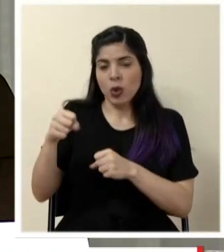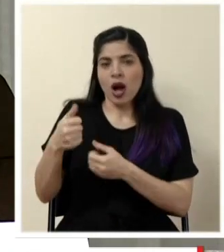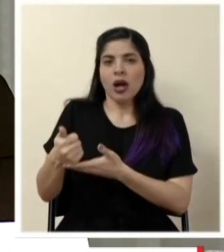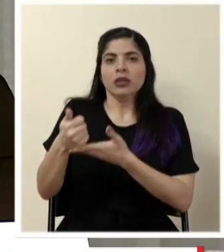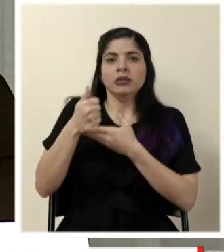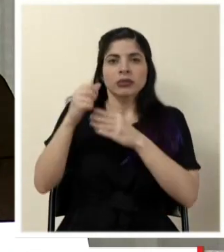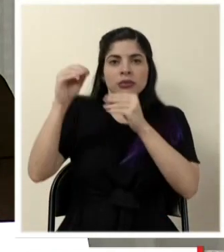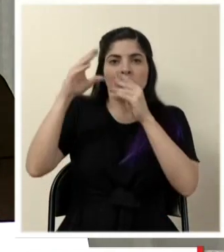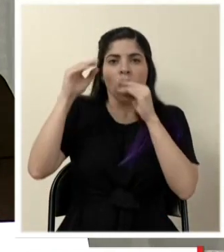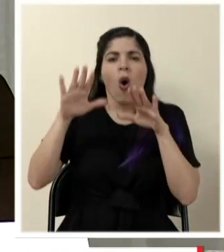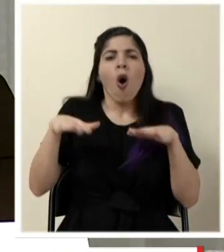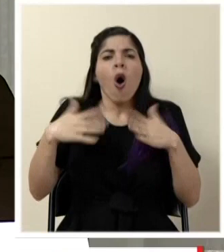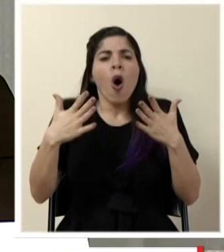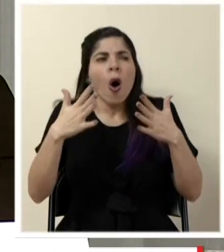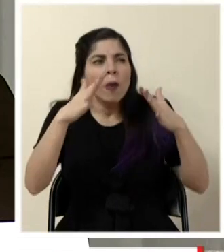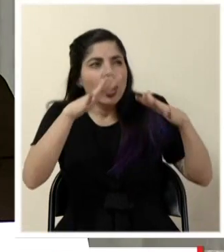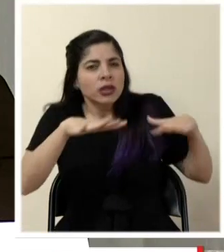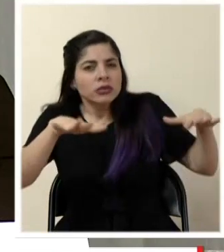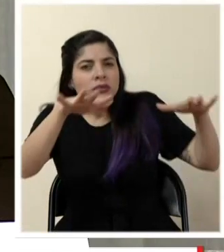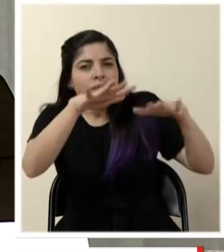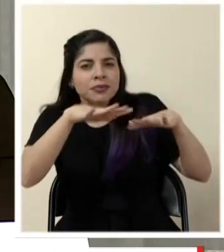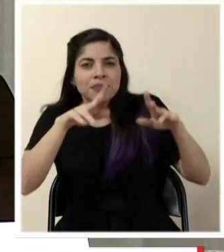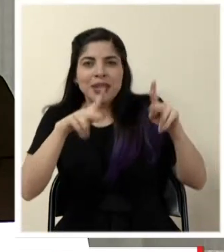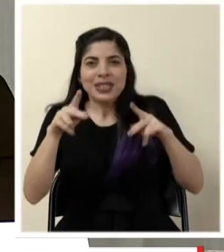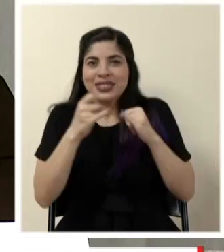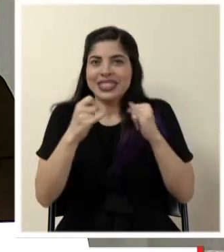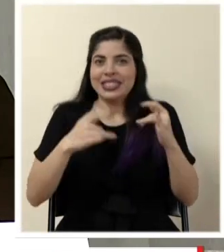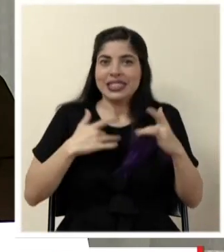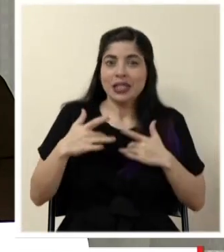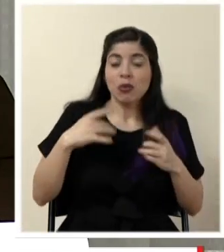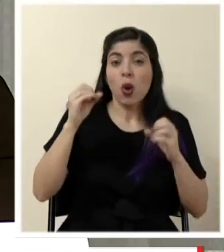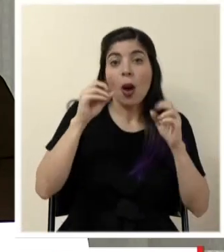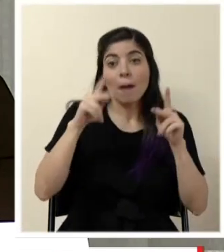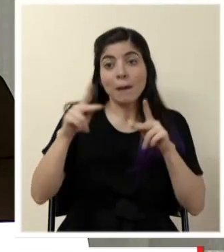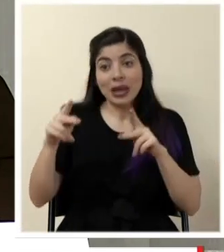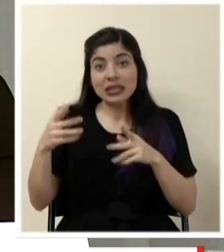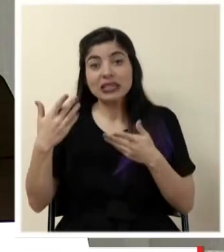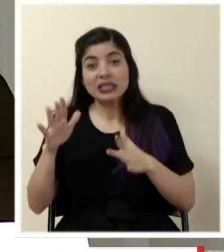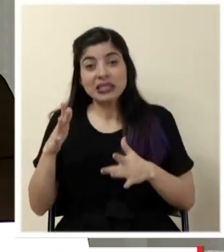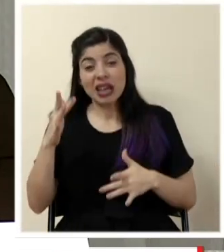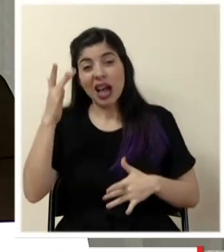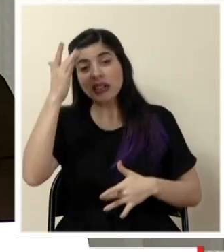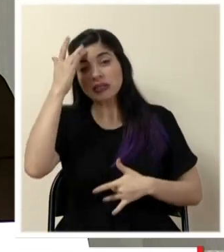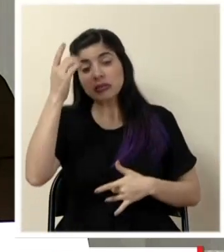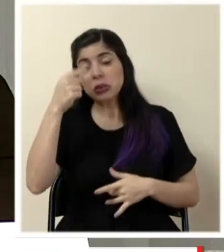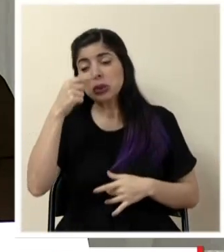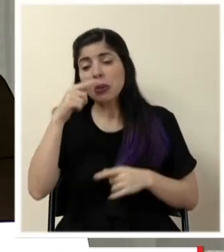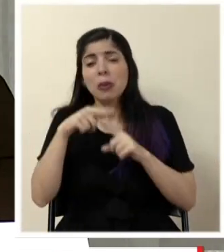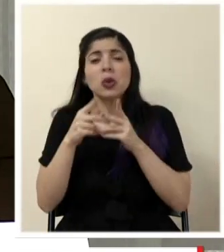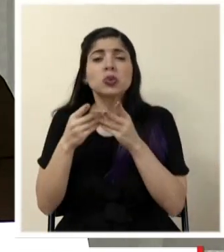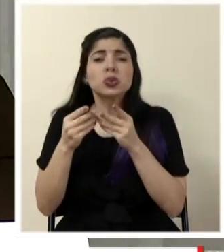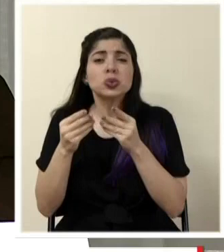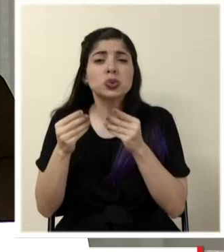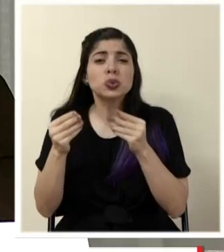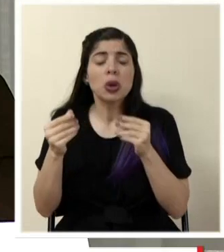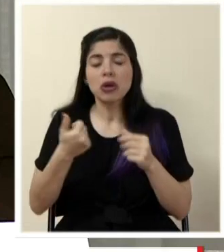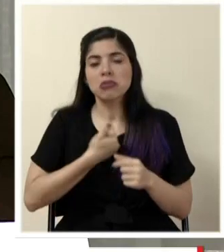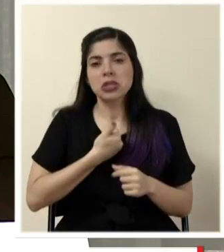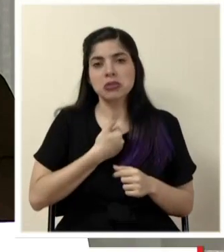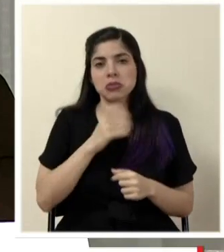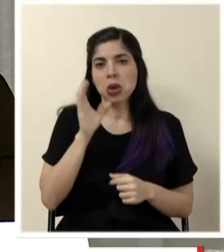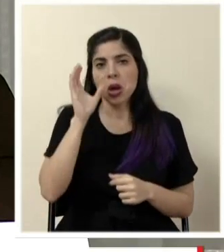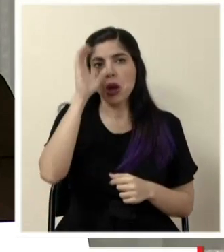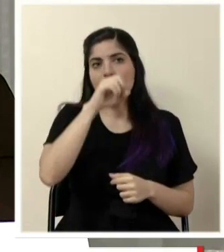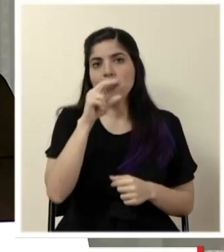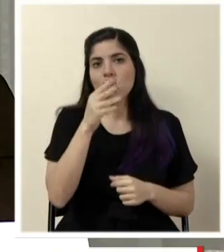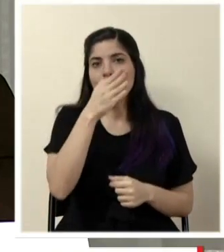indicio de cómo está el comportamiento de asintomáticos o de personas que han tenido cuadros respiratorios tan leves que no han logrado consultar.